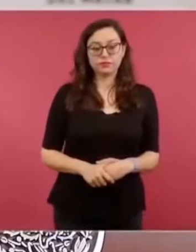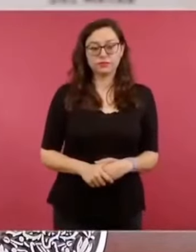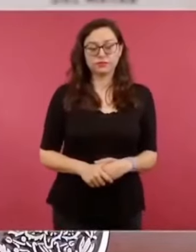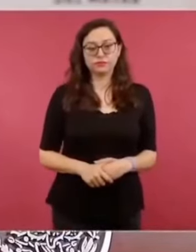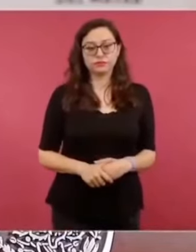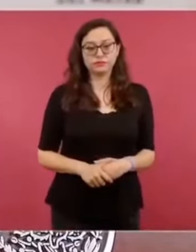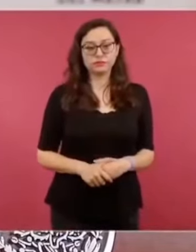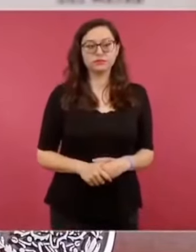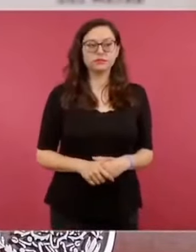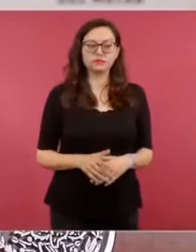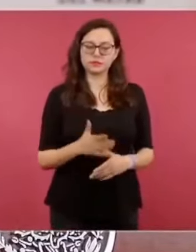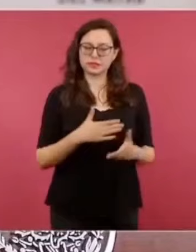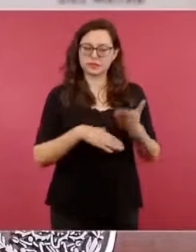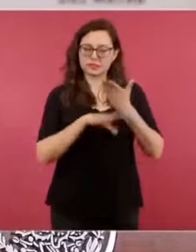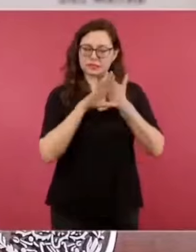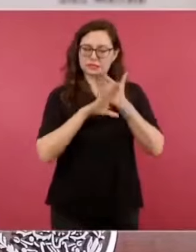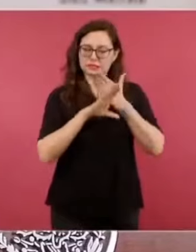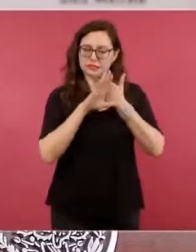No hables